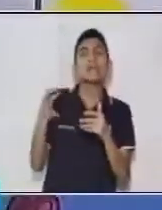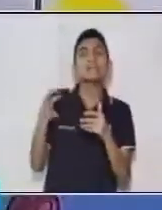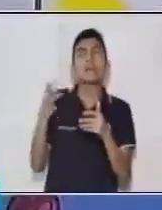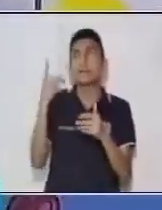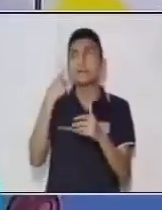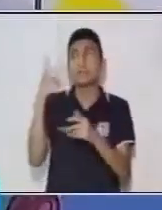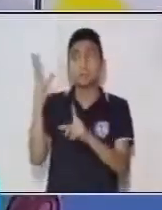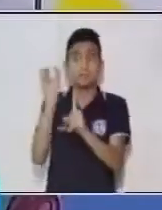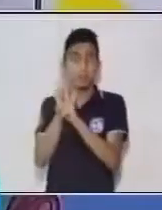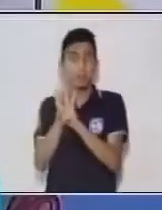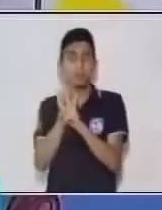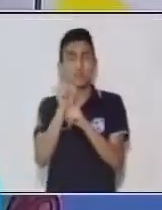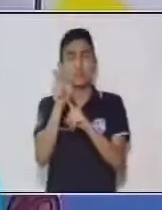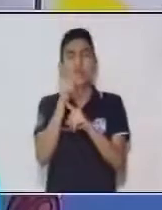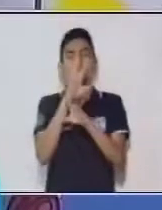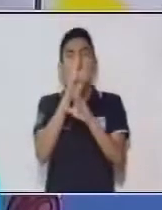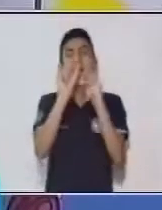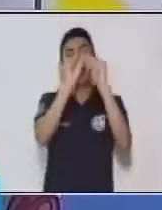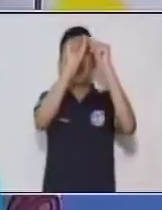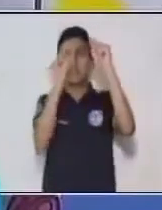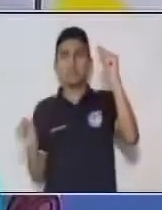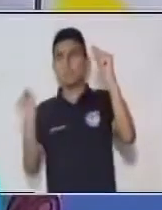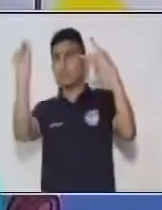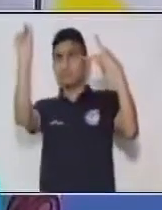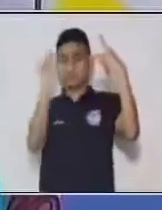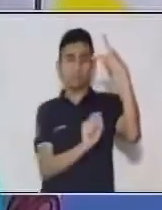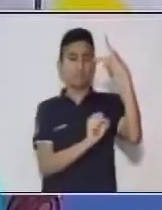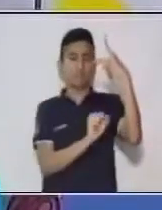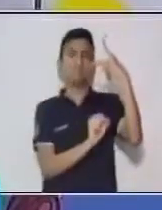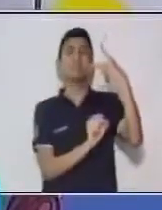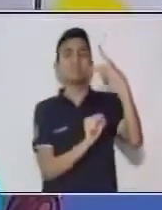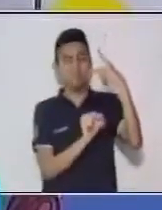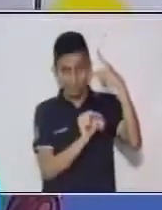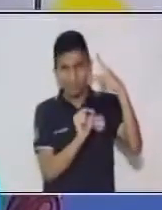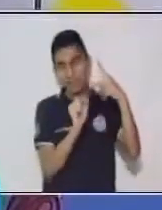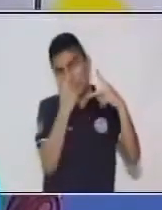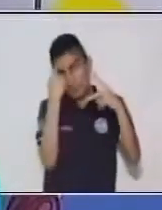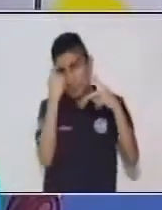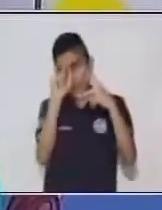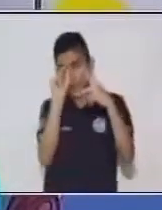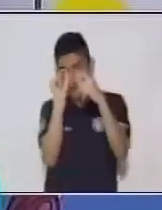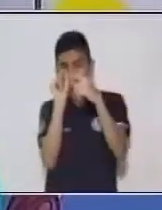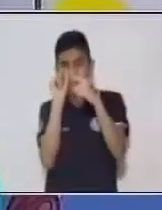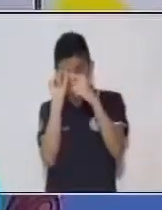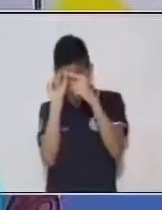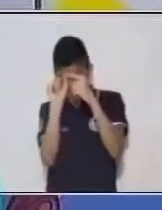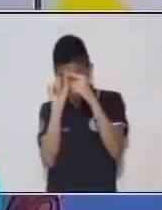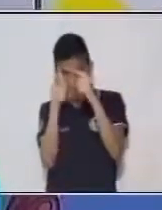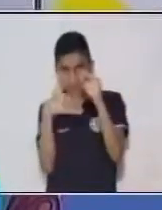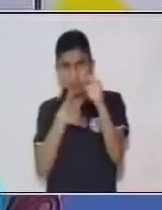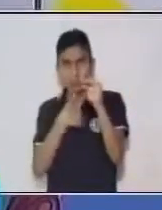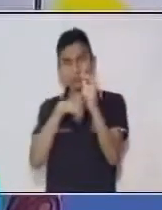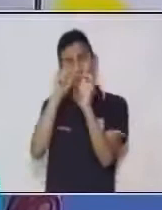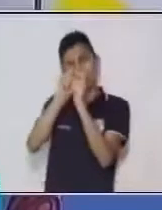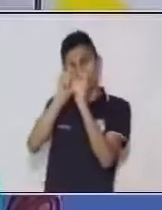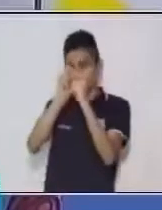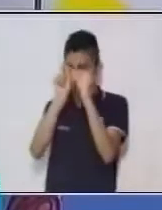tu regla, ¿verdad? Puedes trazar esas diagonales que van a ir desde los